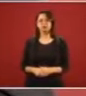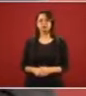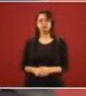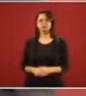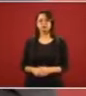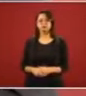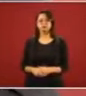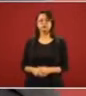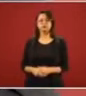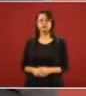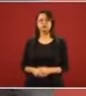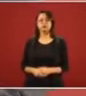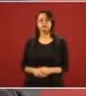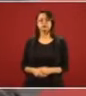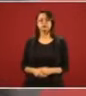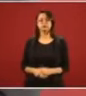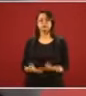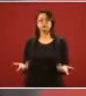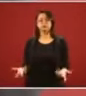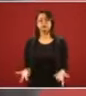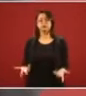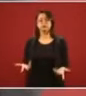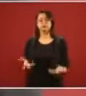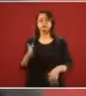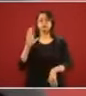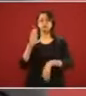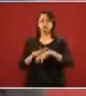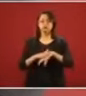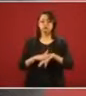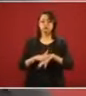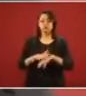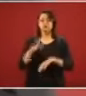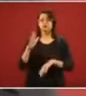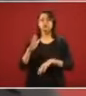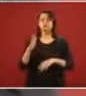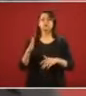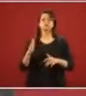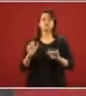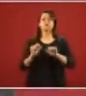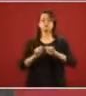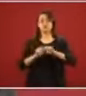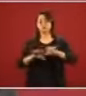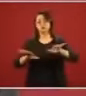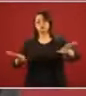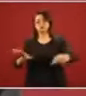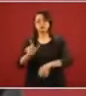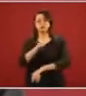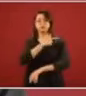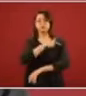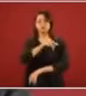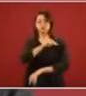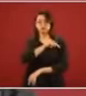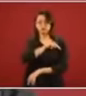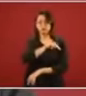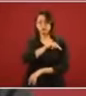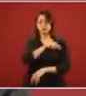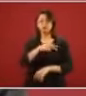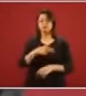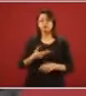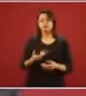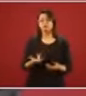buscando que haya más presencia de la Guardia Nacional, que